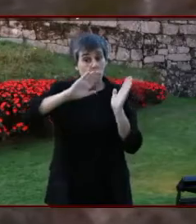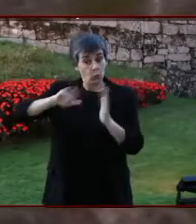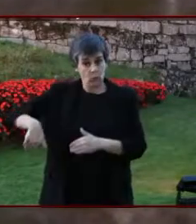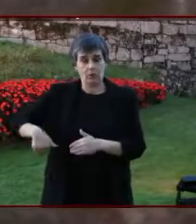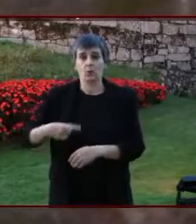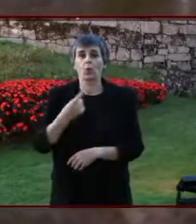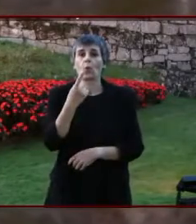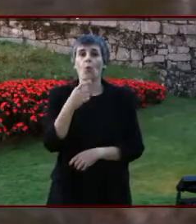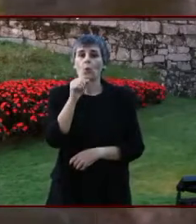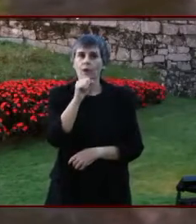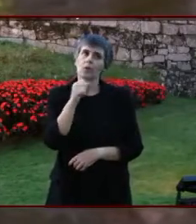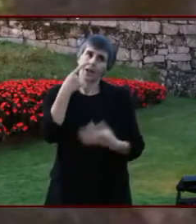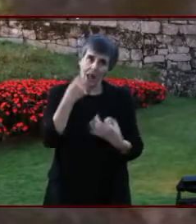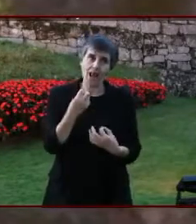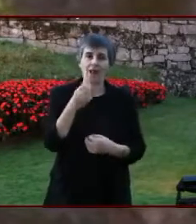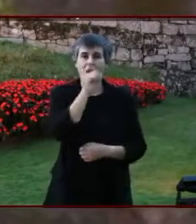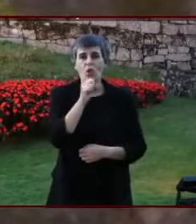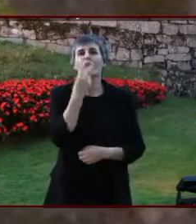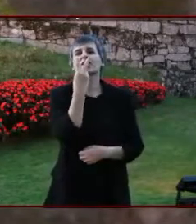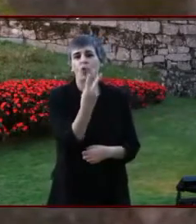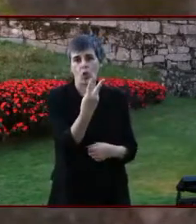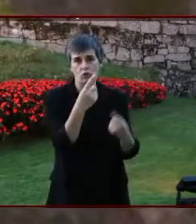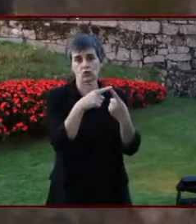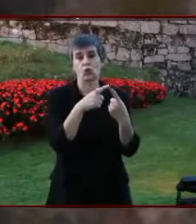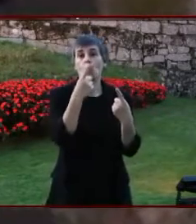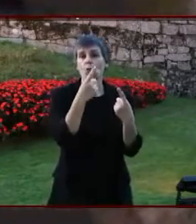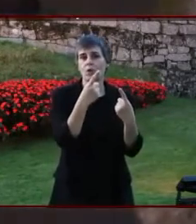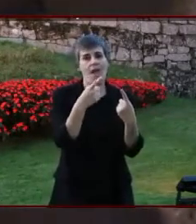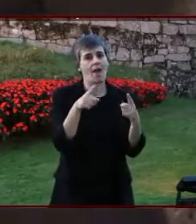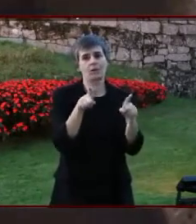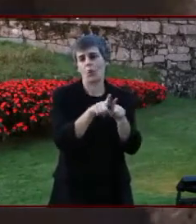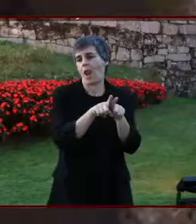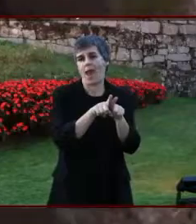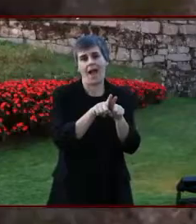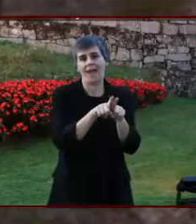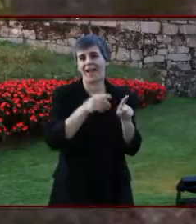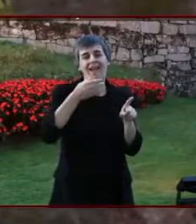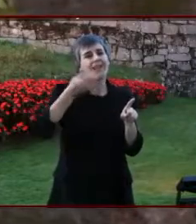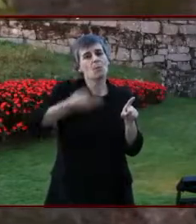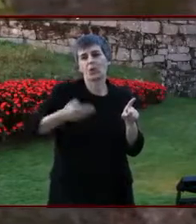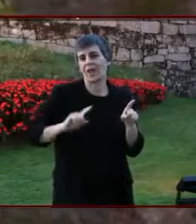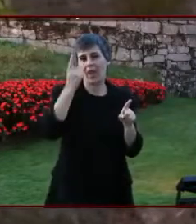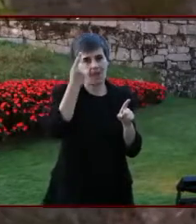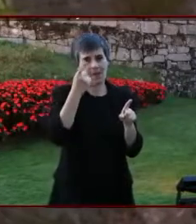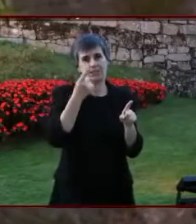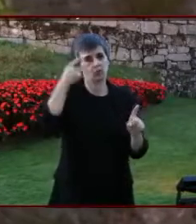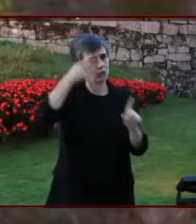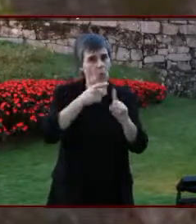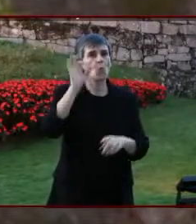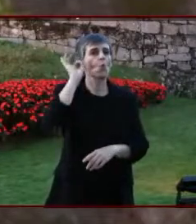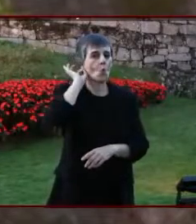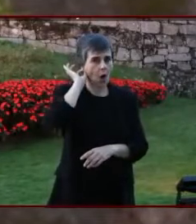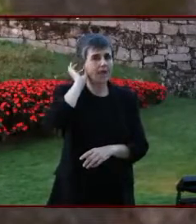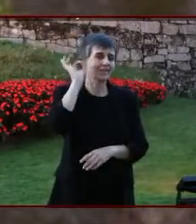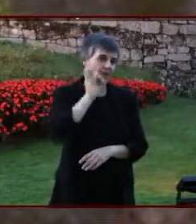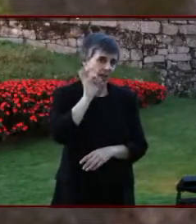que... hai dúas cancións, unha galega que é o himno das mulleres e matriarcas de Guadi Galego, que vamos a ver aquí, é o